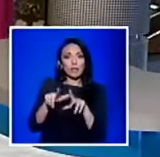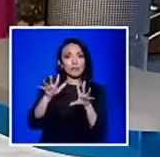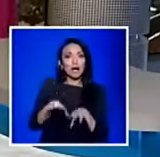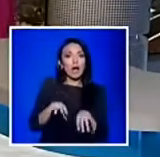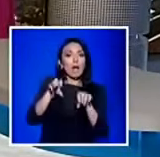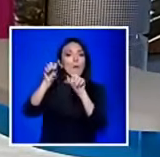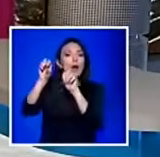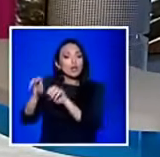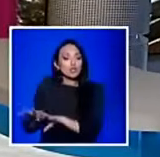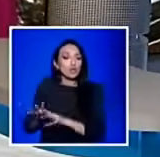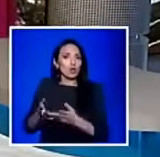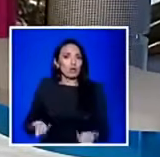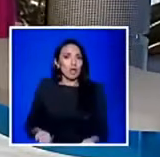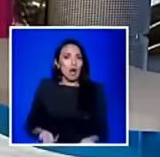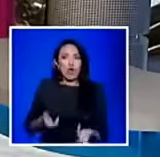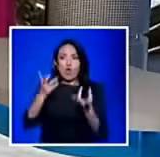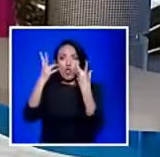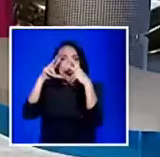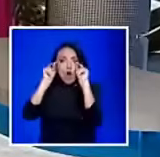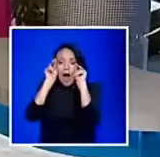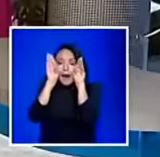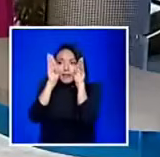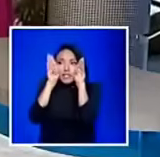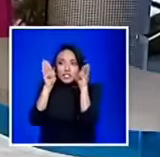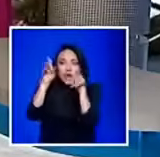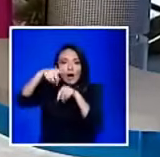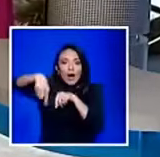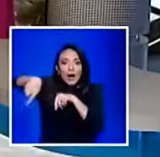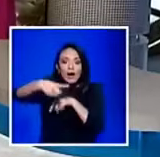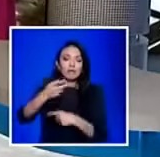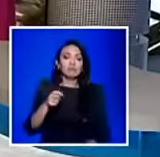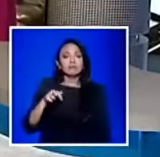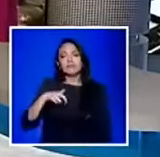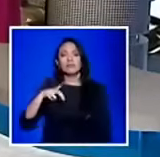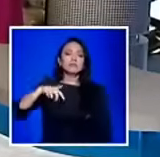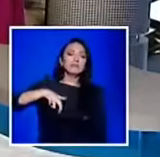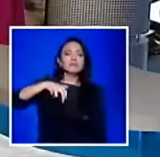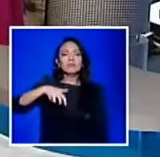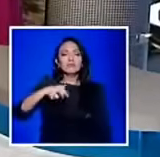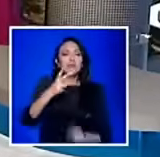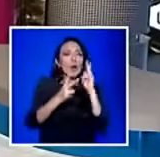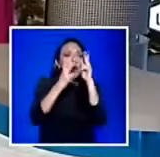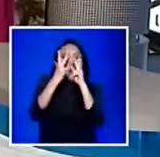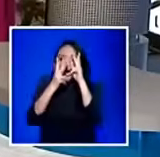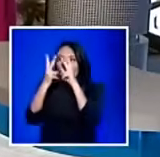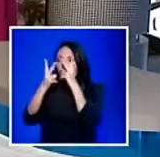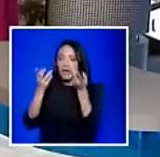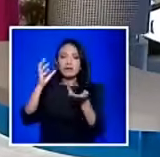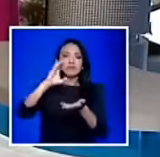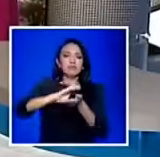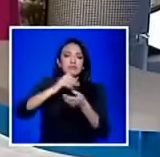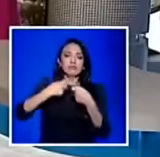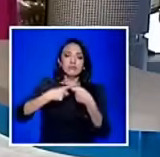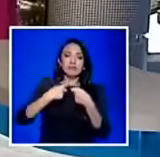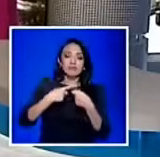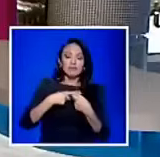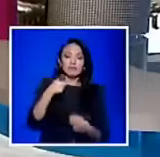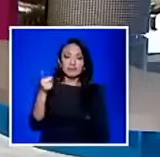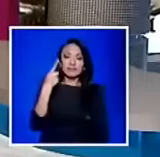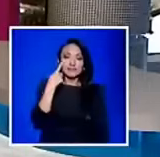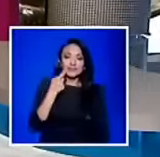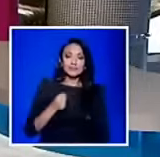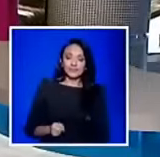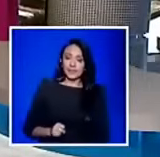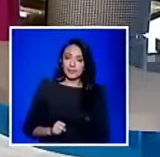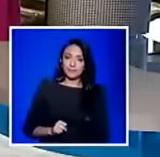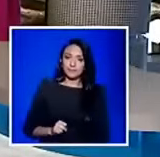están muy descuidados, y eso se evidencia cuando vamos a visitar el patrimonio cultural de la humanidad, nuestro